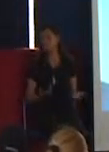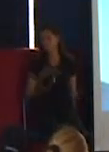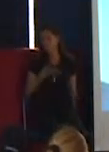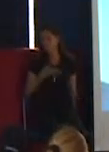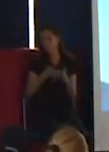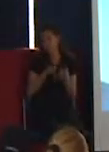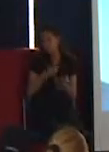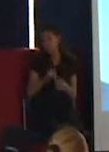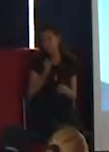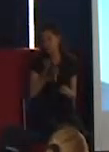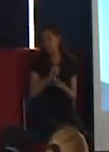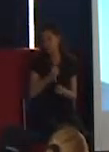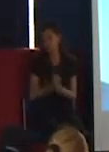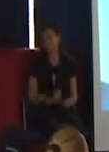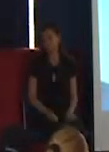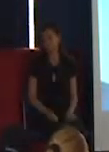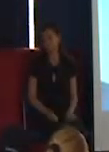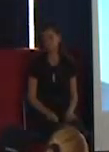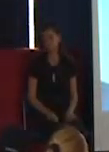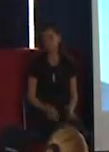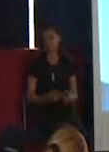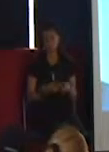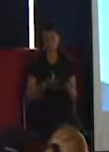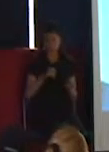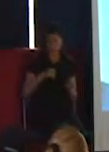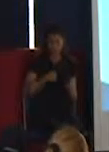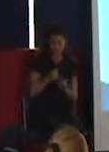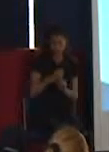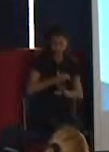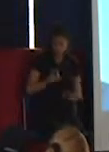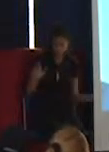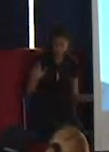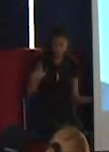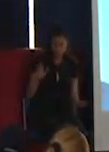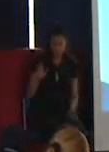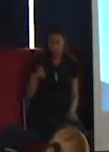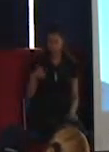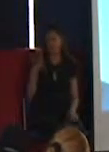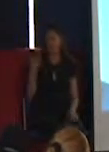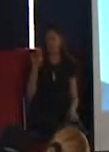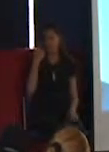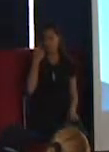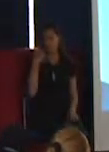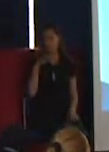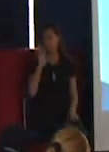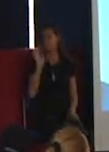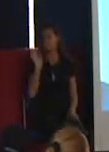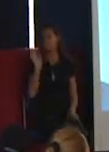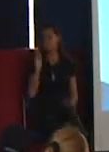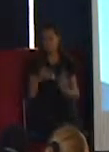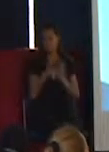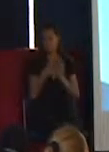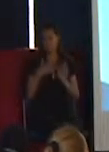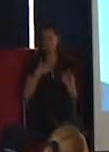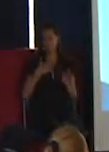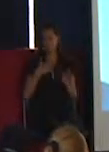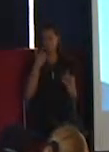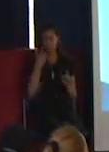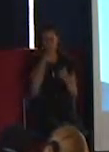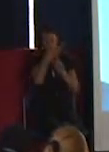al trabajo. Pero no solamente el derecho al trabajo, sino que me están violando el derecho, me